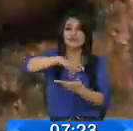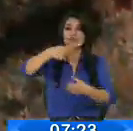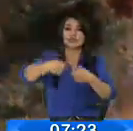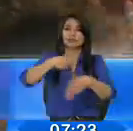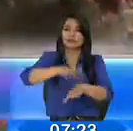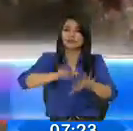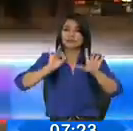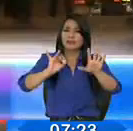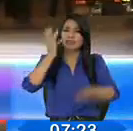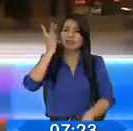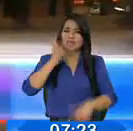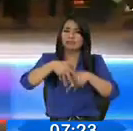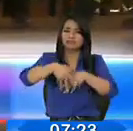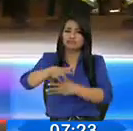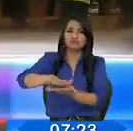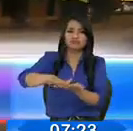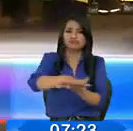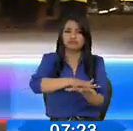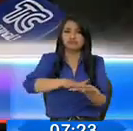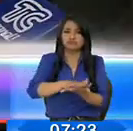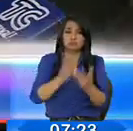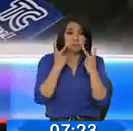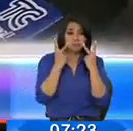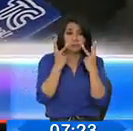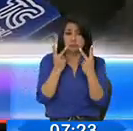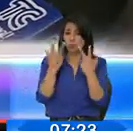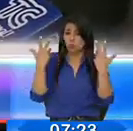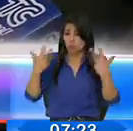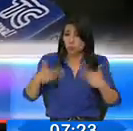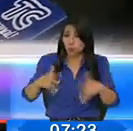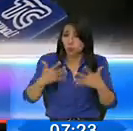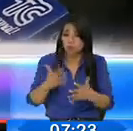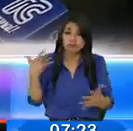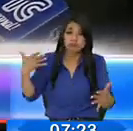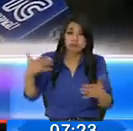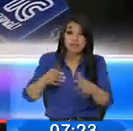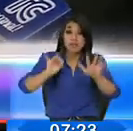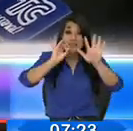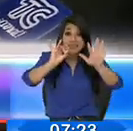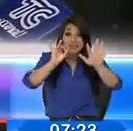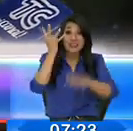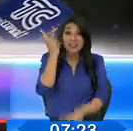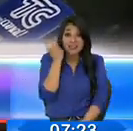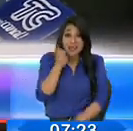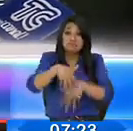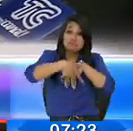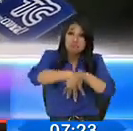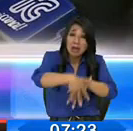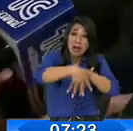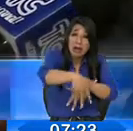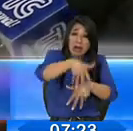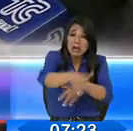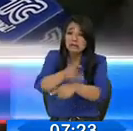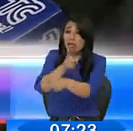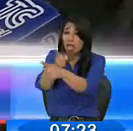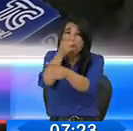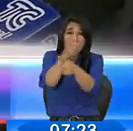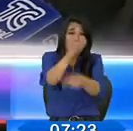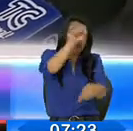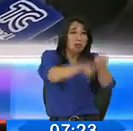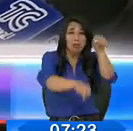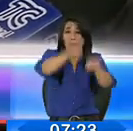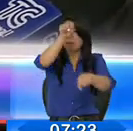días de intensas protestas. Hemos visto cómo lamentablemente en estos últimos 7 días de marchas, de represión, de